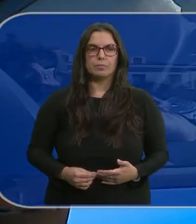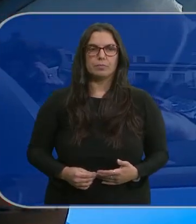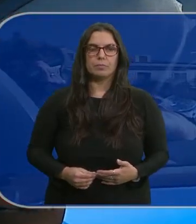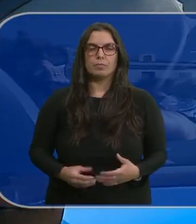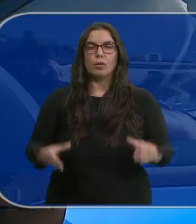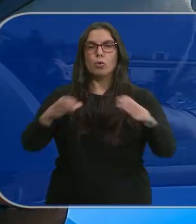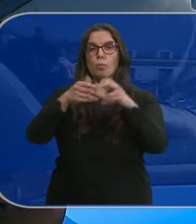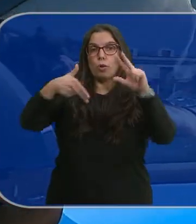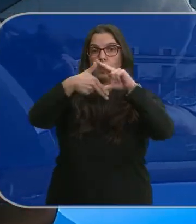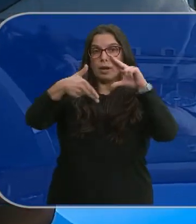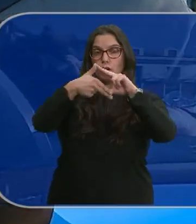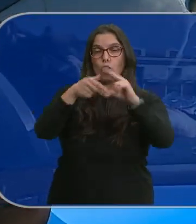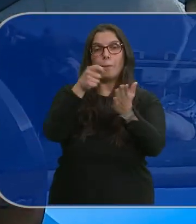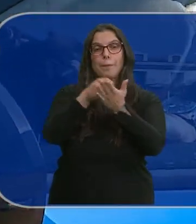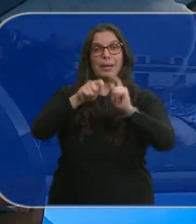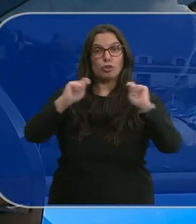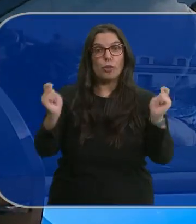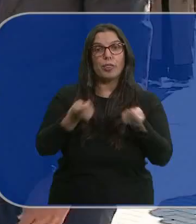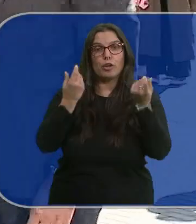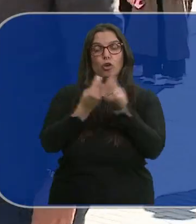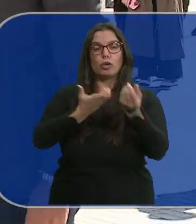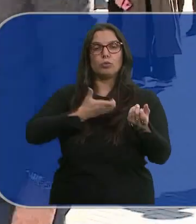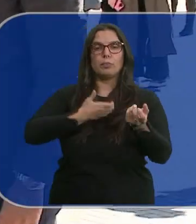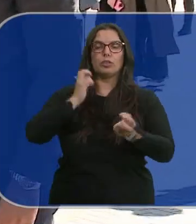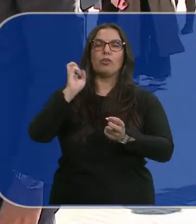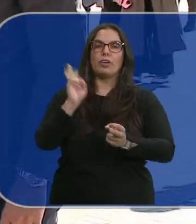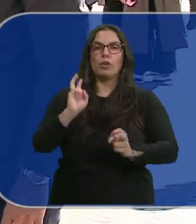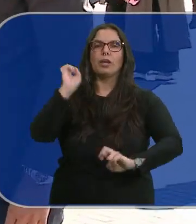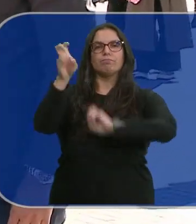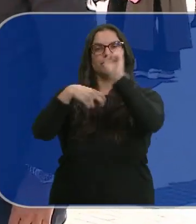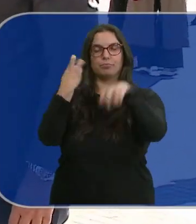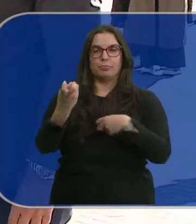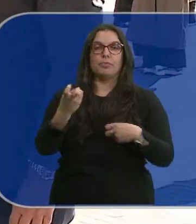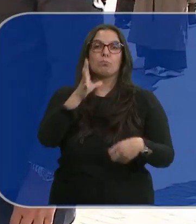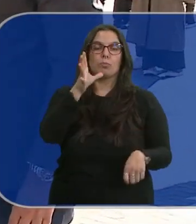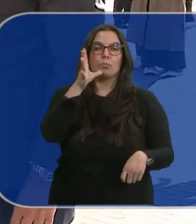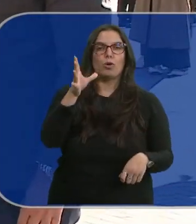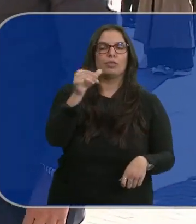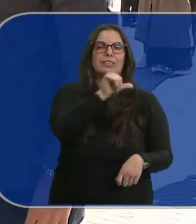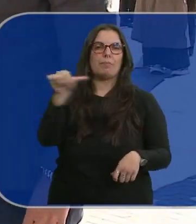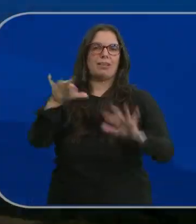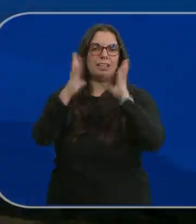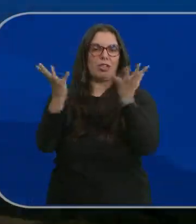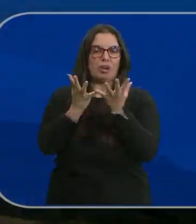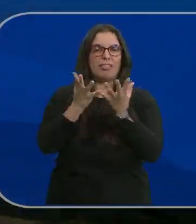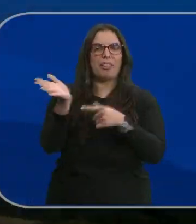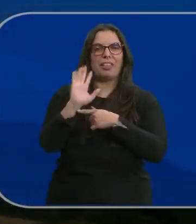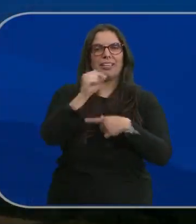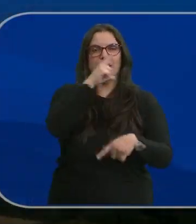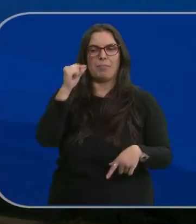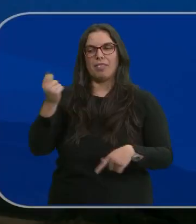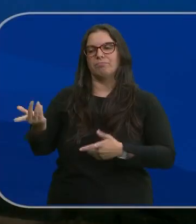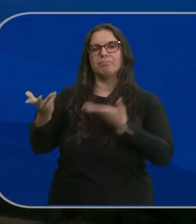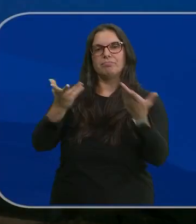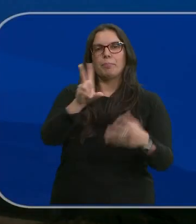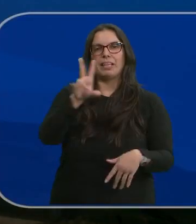El Grupo Renault renueva su patrocinio con el Ayuntamiento de Valladolid con motivo de la Semana Internacional de Cine. Aportarán 25 vehículos como